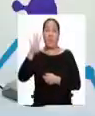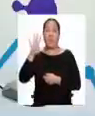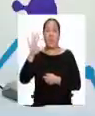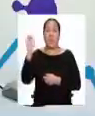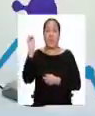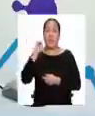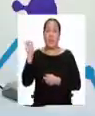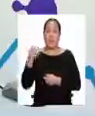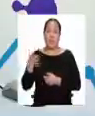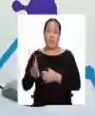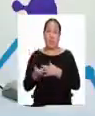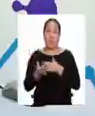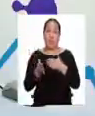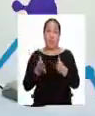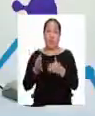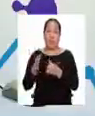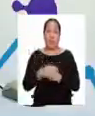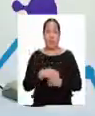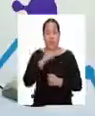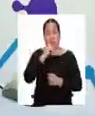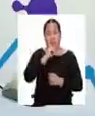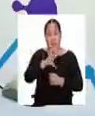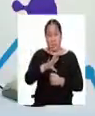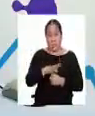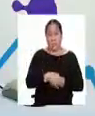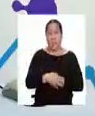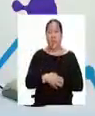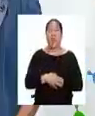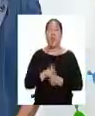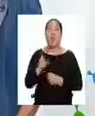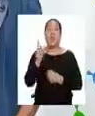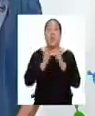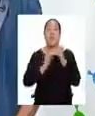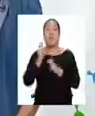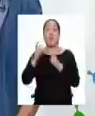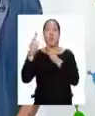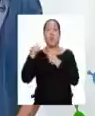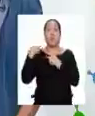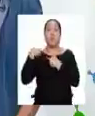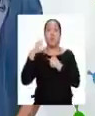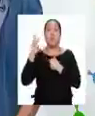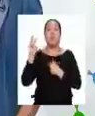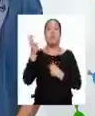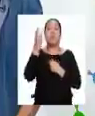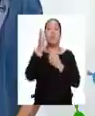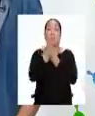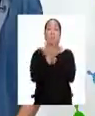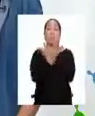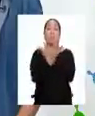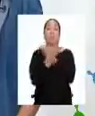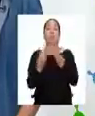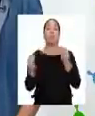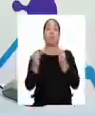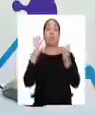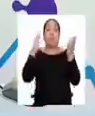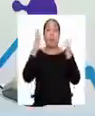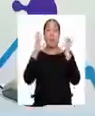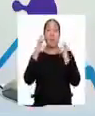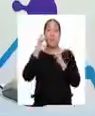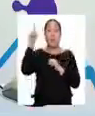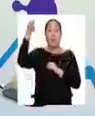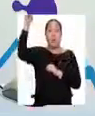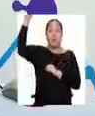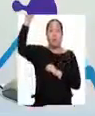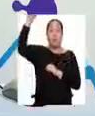peces. Se dice que el humano es la causa de la sexta extinción masiva, comparable con el meteorito gigante que extinguió a los dinosaurios